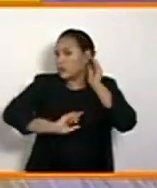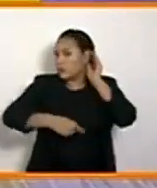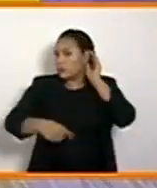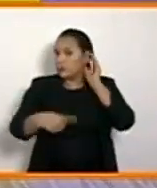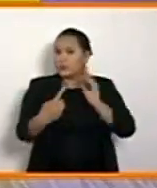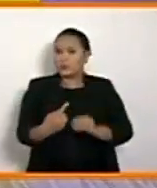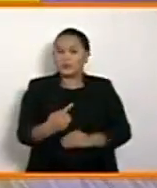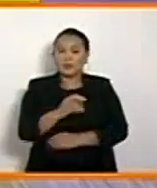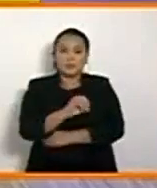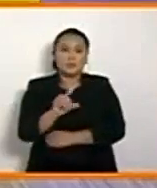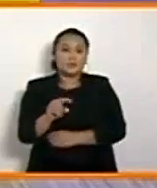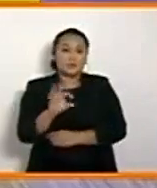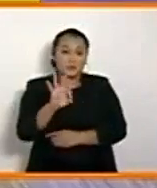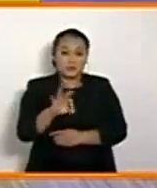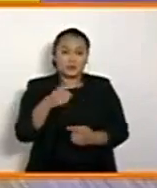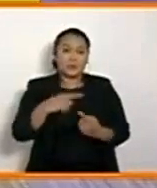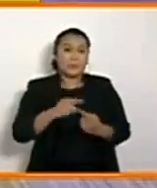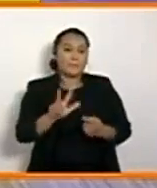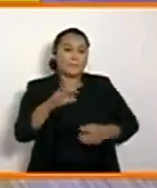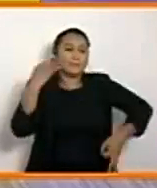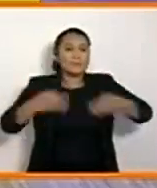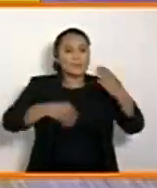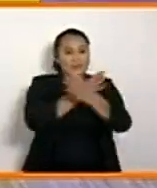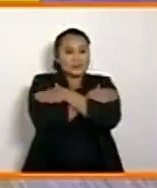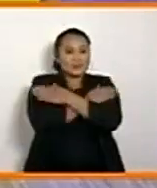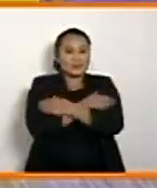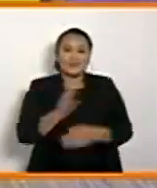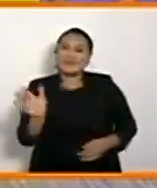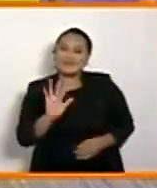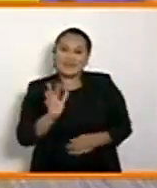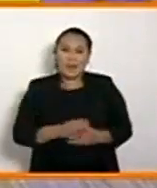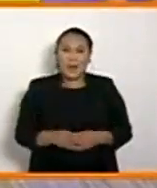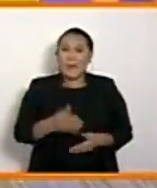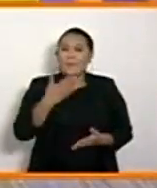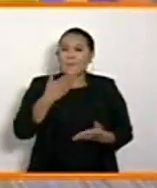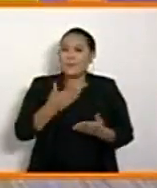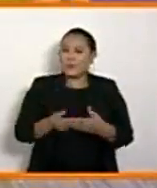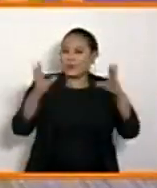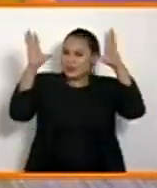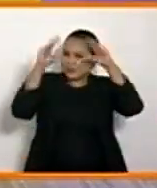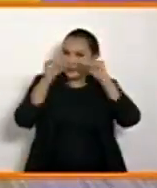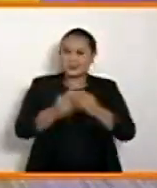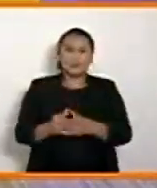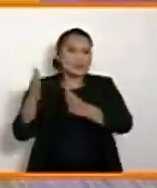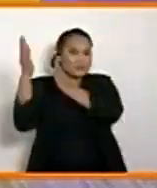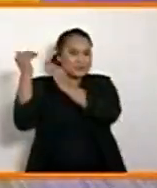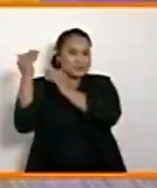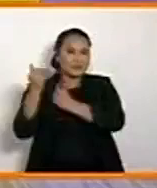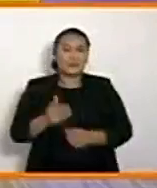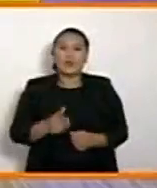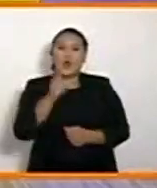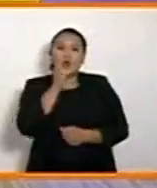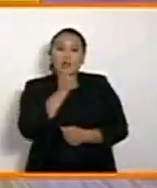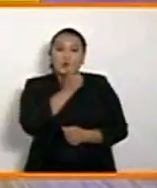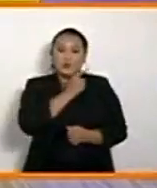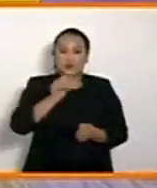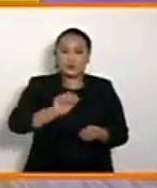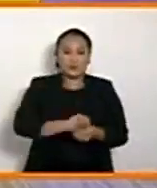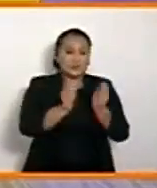09 más 3. ¡Felicidades! Nos despedimos deseándoles una bella noche. Lleno de esperanza.